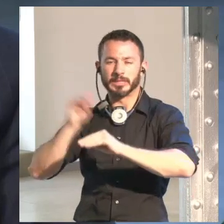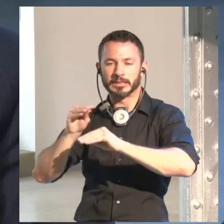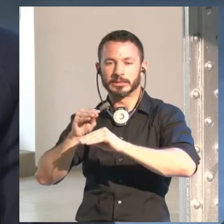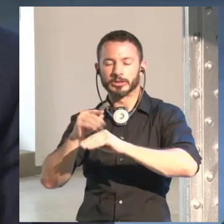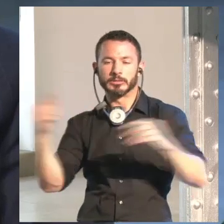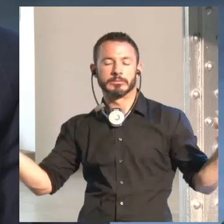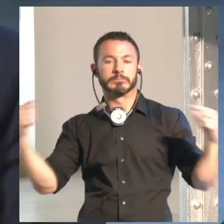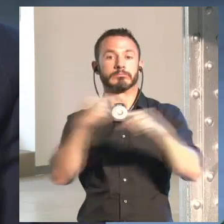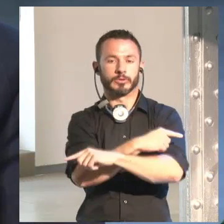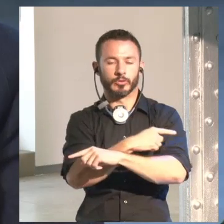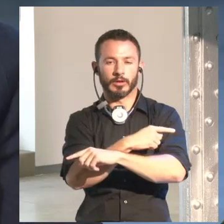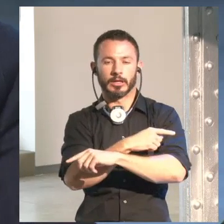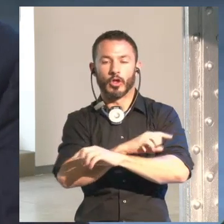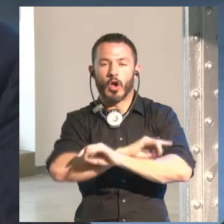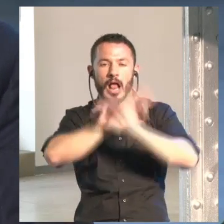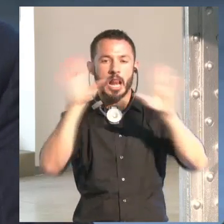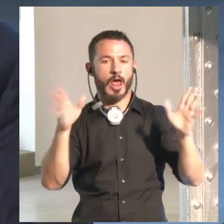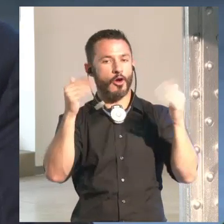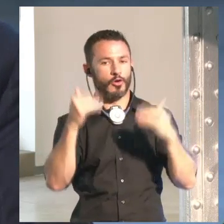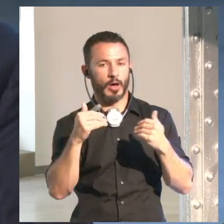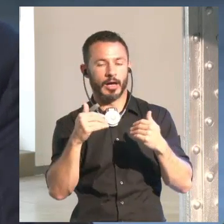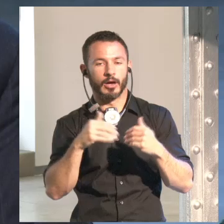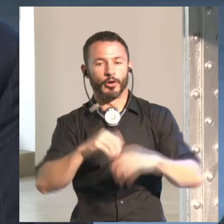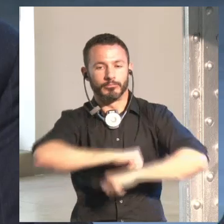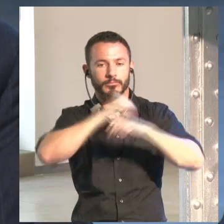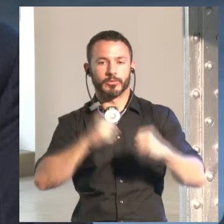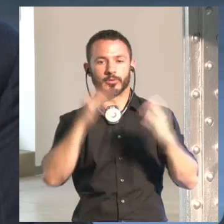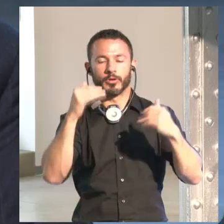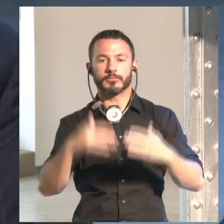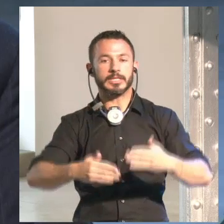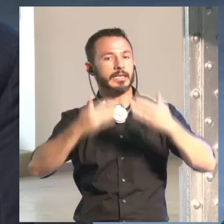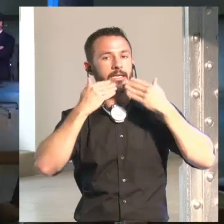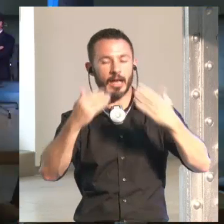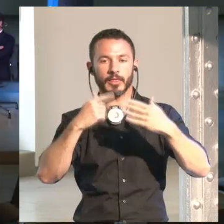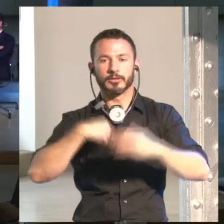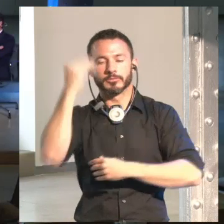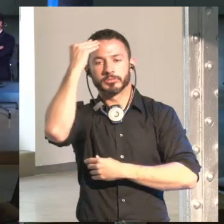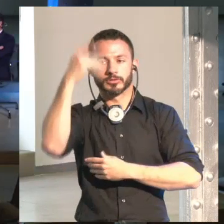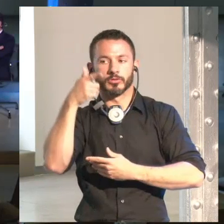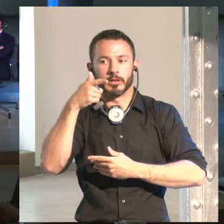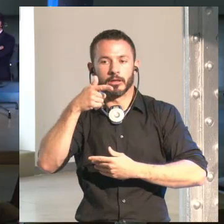yo creo que no va a ser todo tan claro ni tan robusto como podríamos esperar. Muchas gracias. Yo creo que es